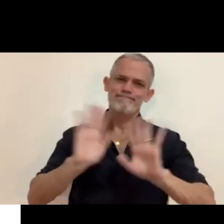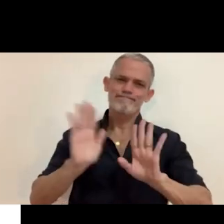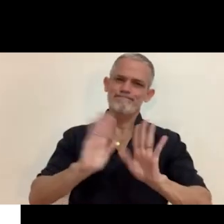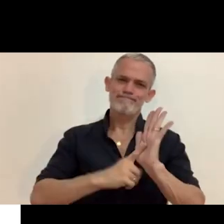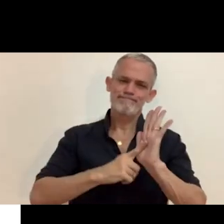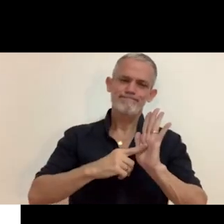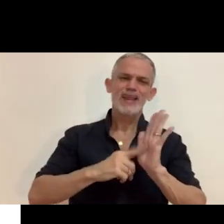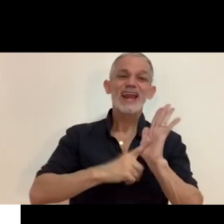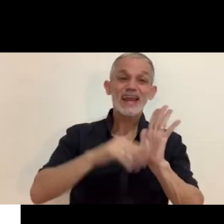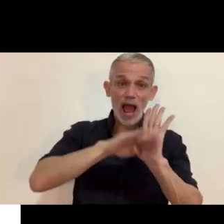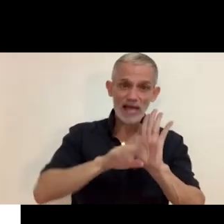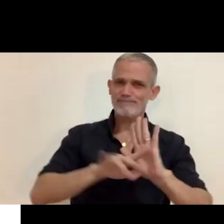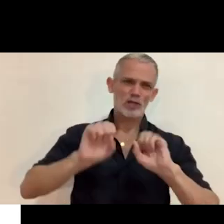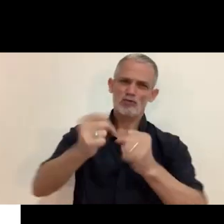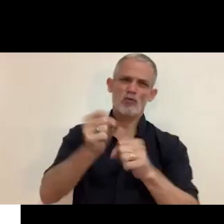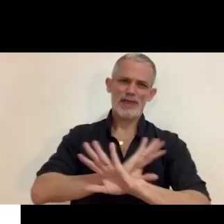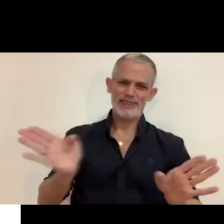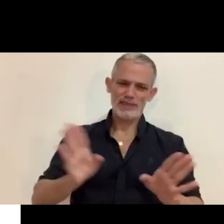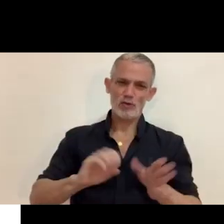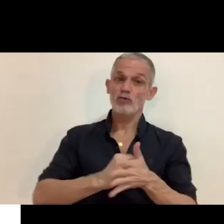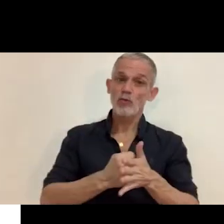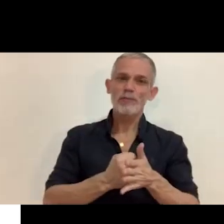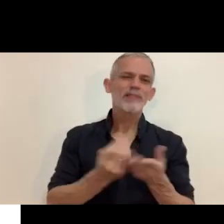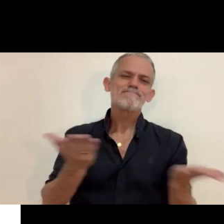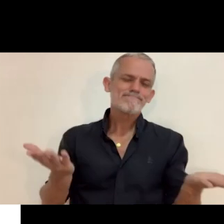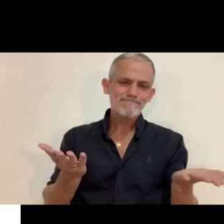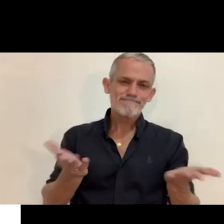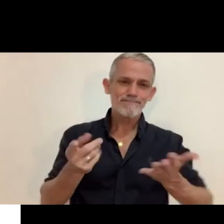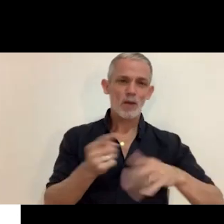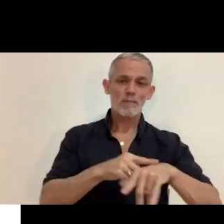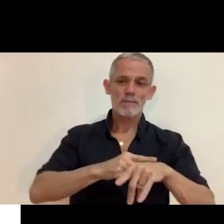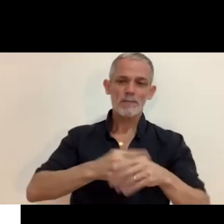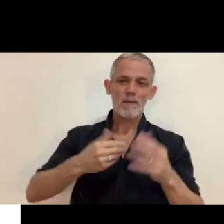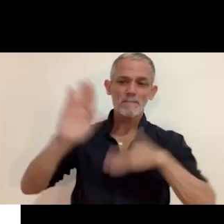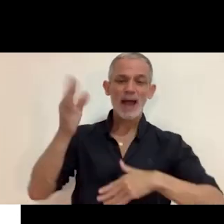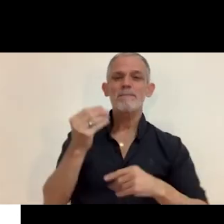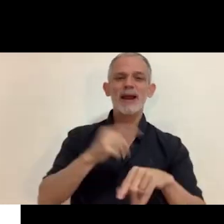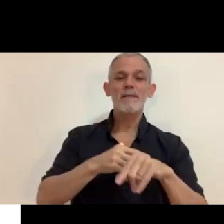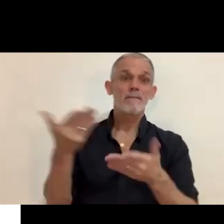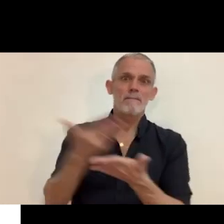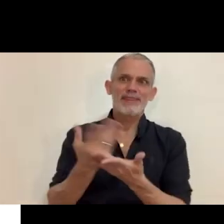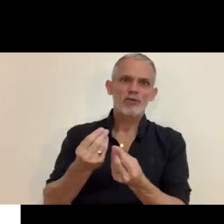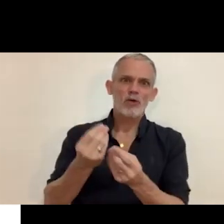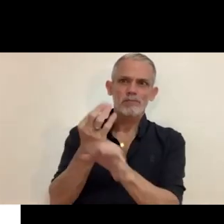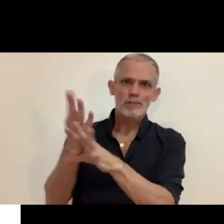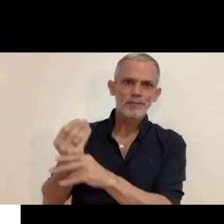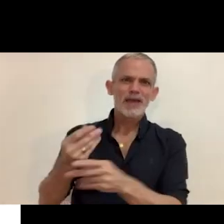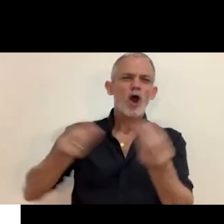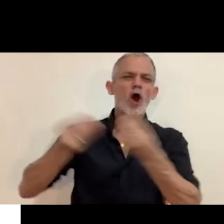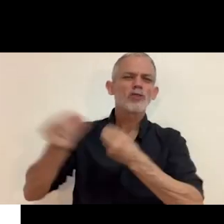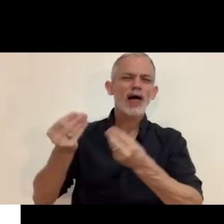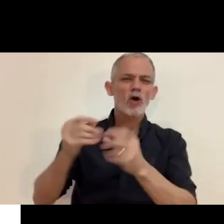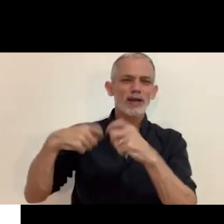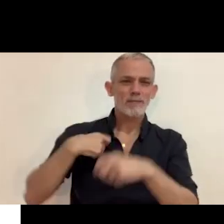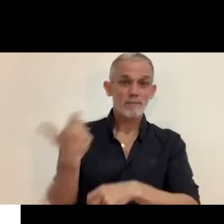del régimen en cuestión, especialmente al pedido de los profesionales matriculados, y